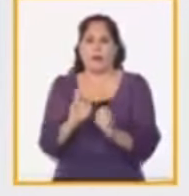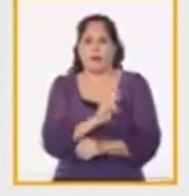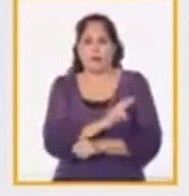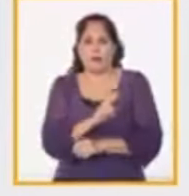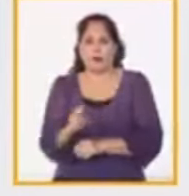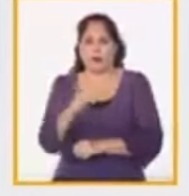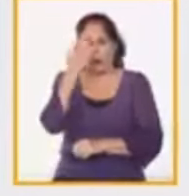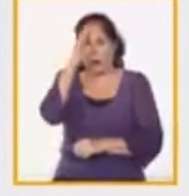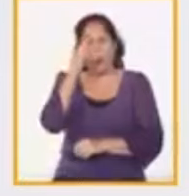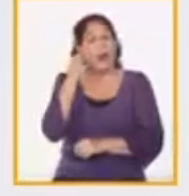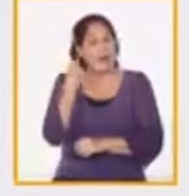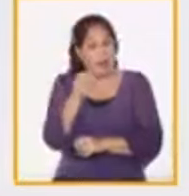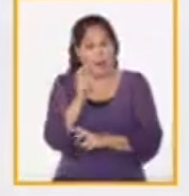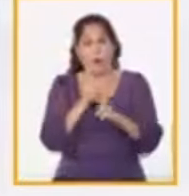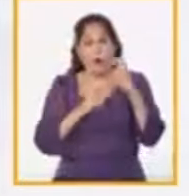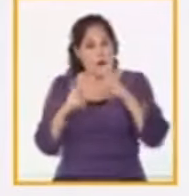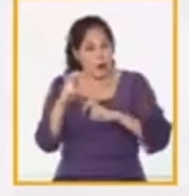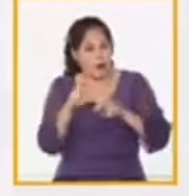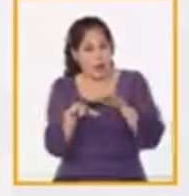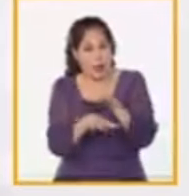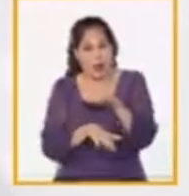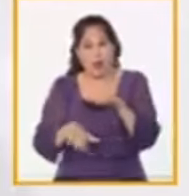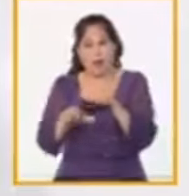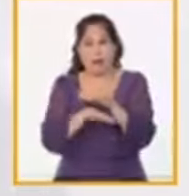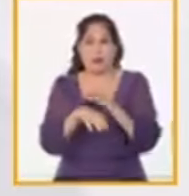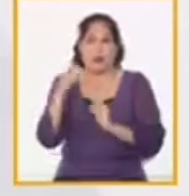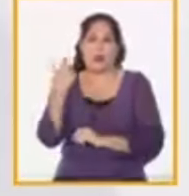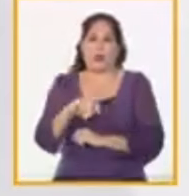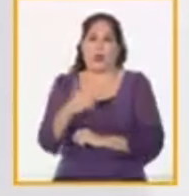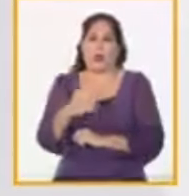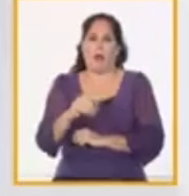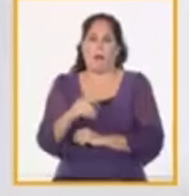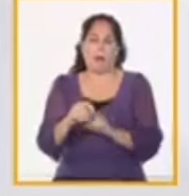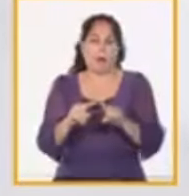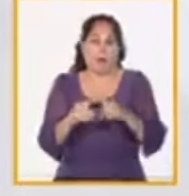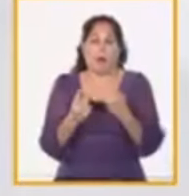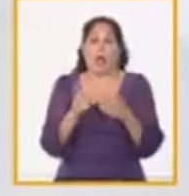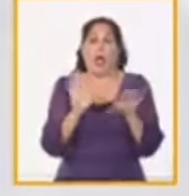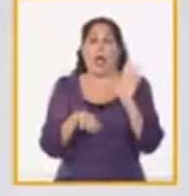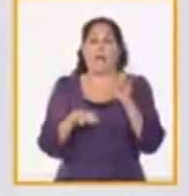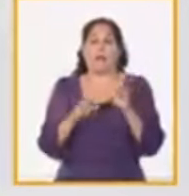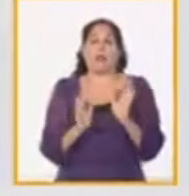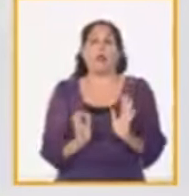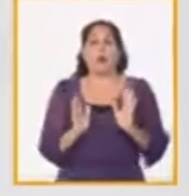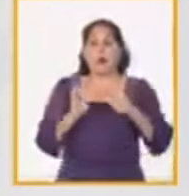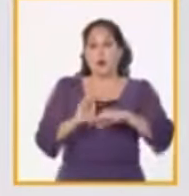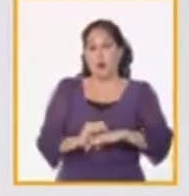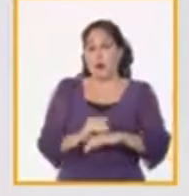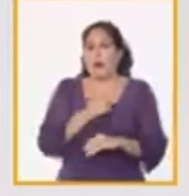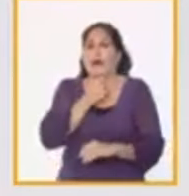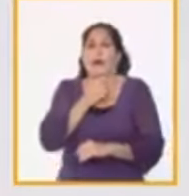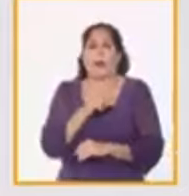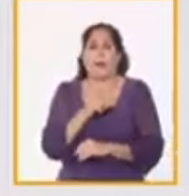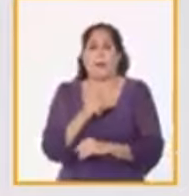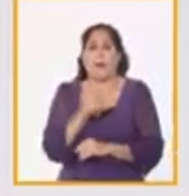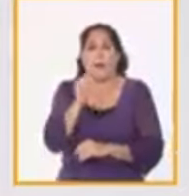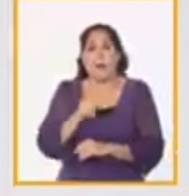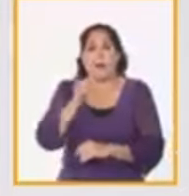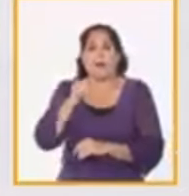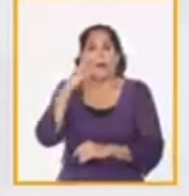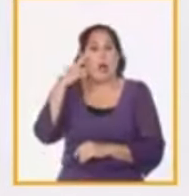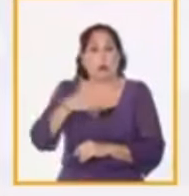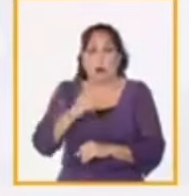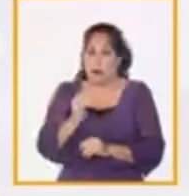Debemos revisar las bases que no tenemos la masividad de